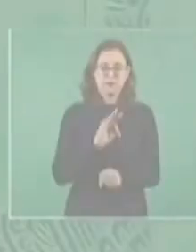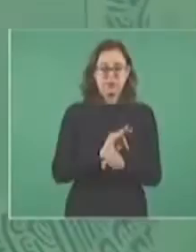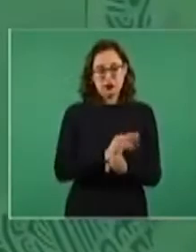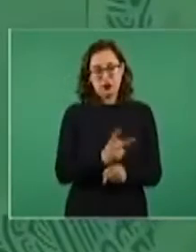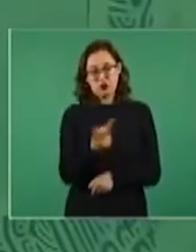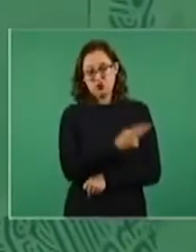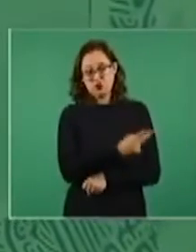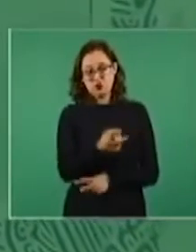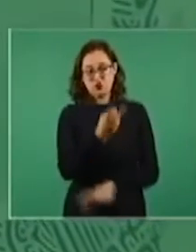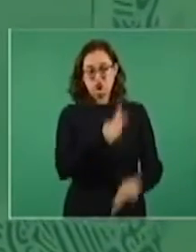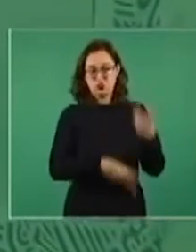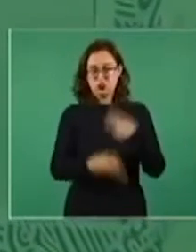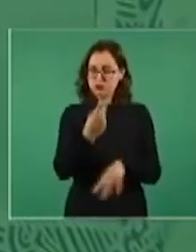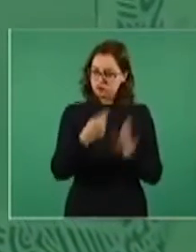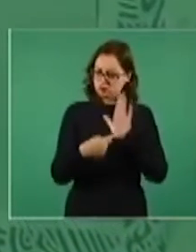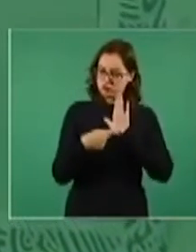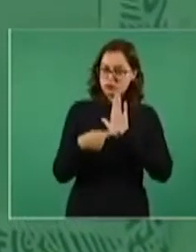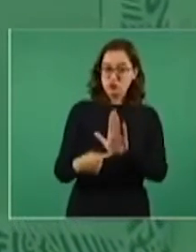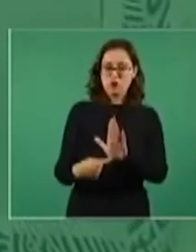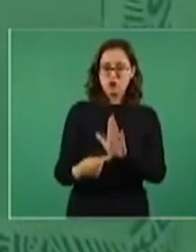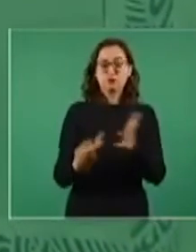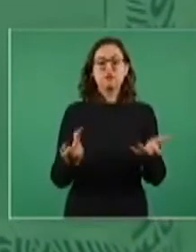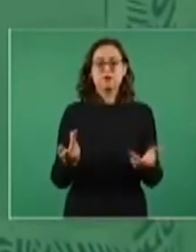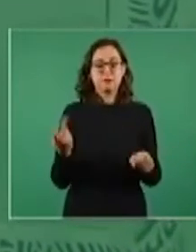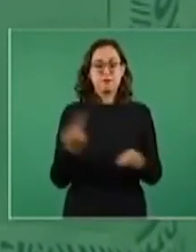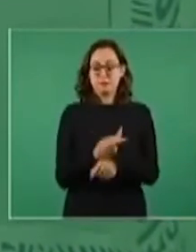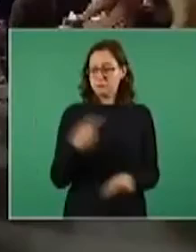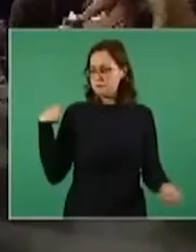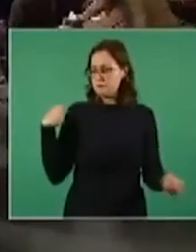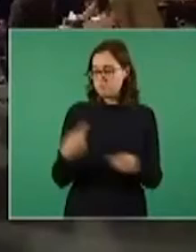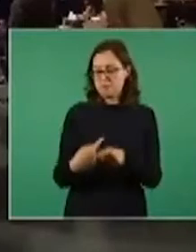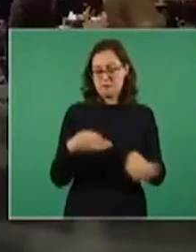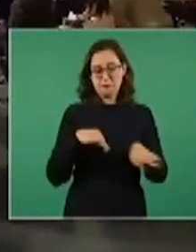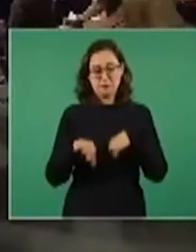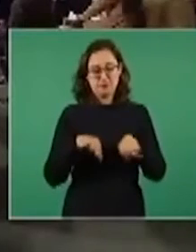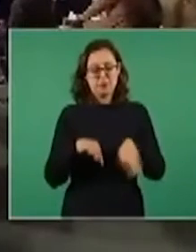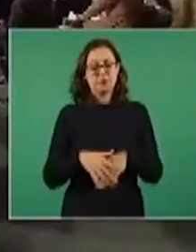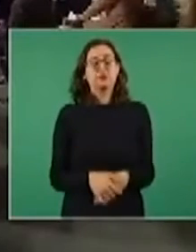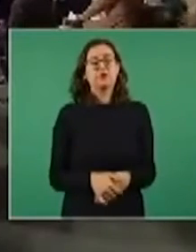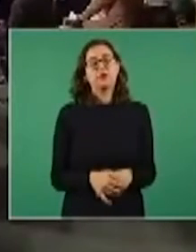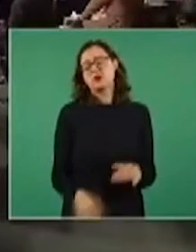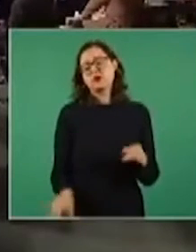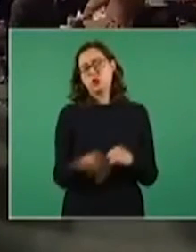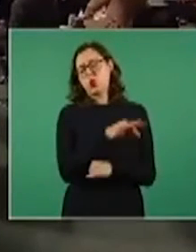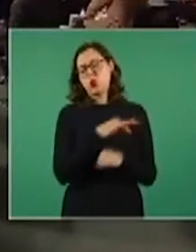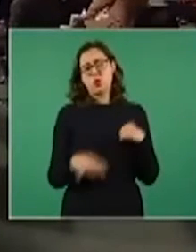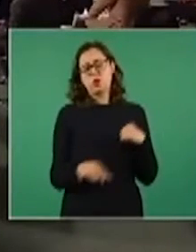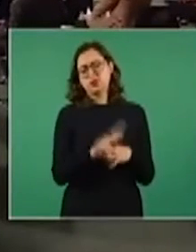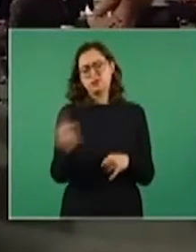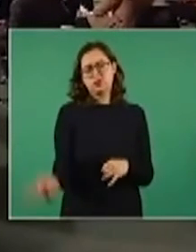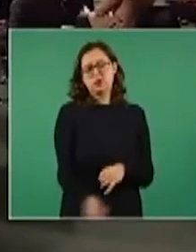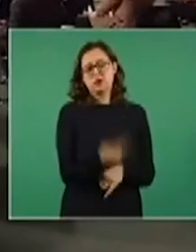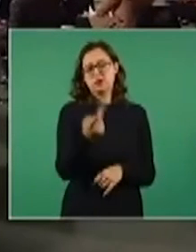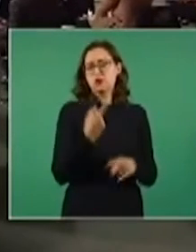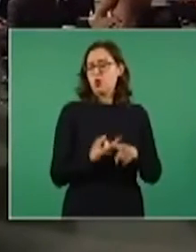intervenir. Cabe recordar que los cuatro policías presuntos responsables de la tortura fueron puestos en libertad,